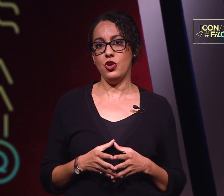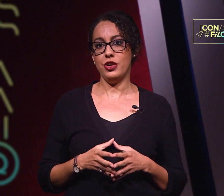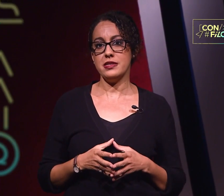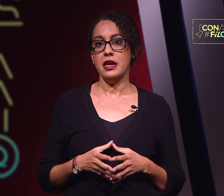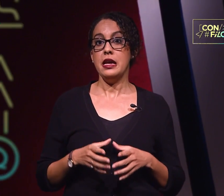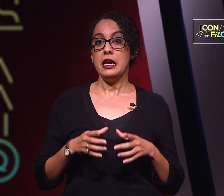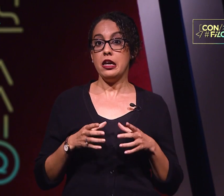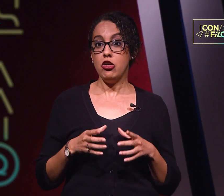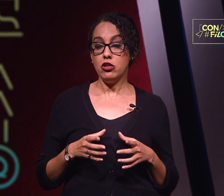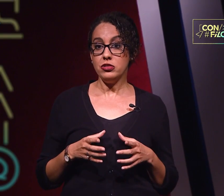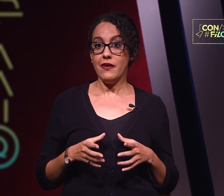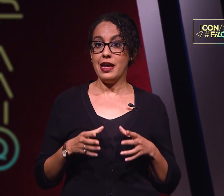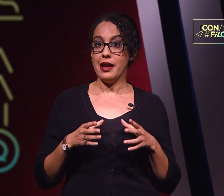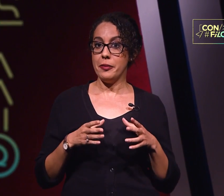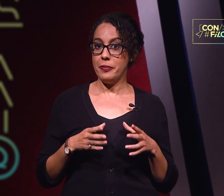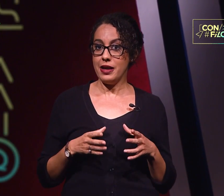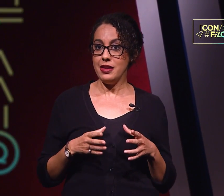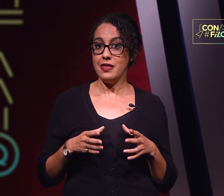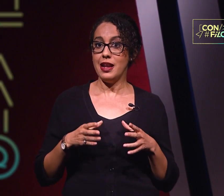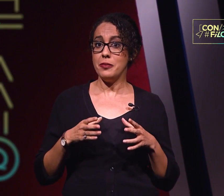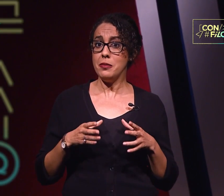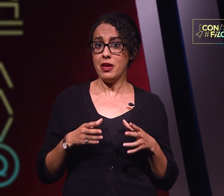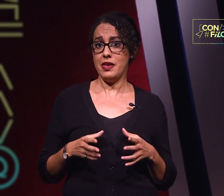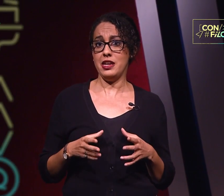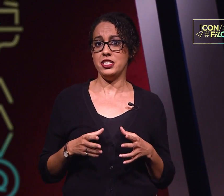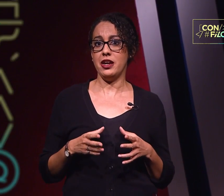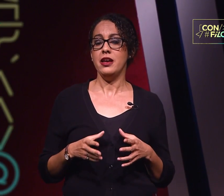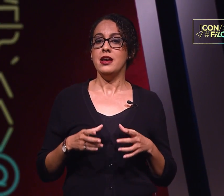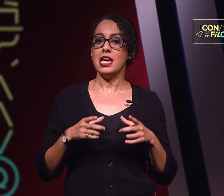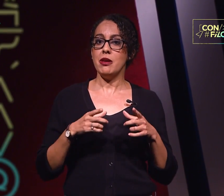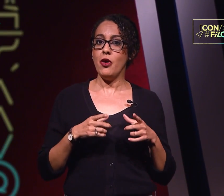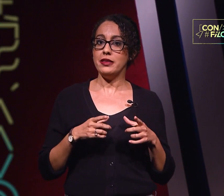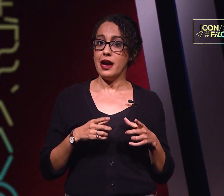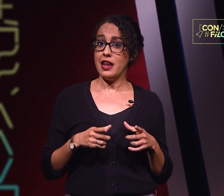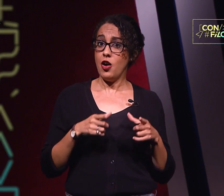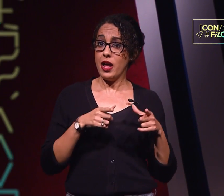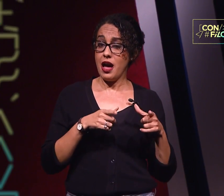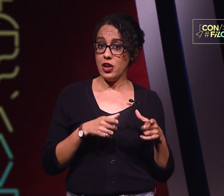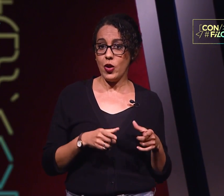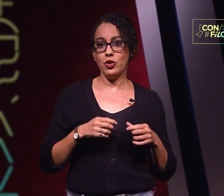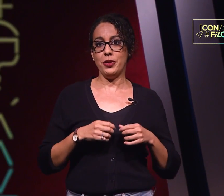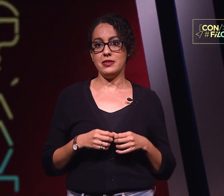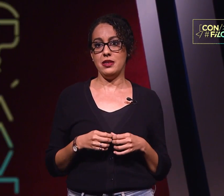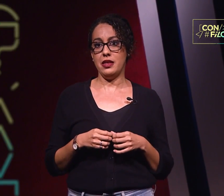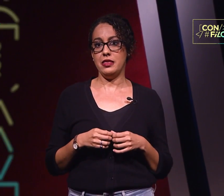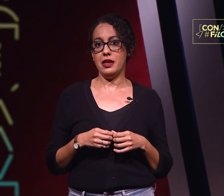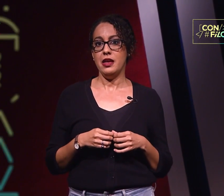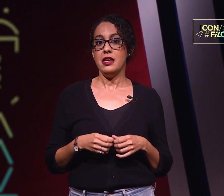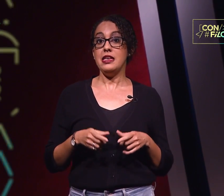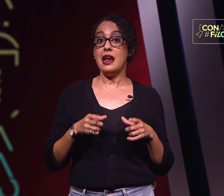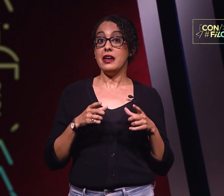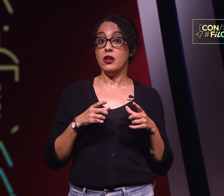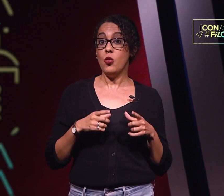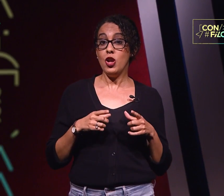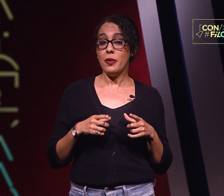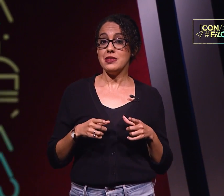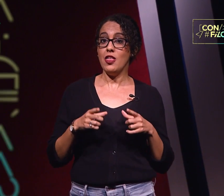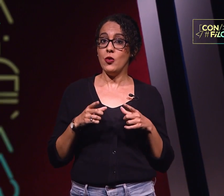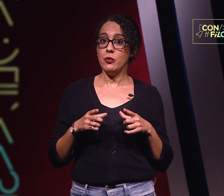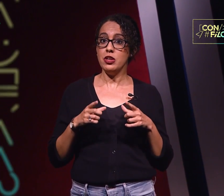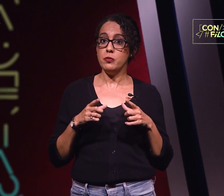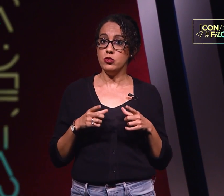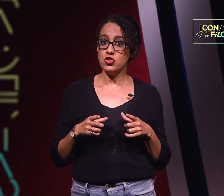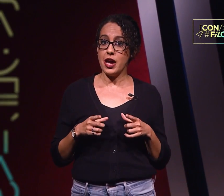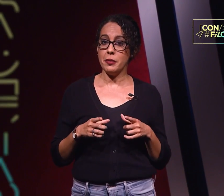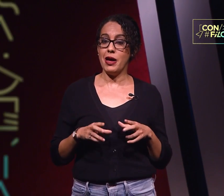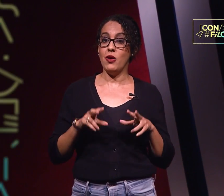muchísimas ocasiones en contra de las campañas de la misma derecha que vemos atacar ahora a nuestro presidente y a la que en julio